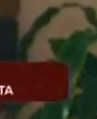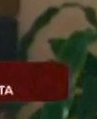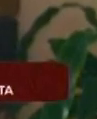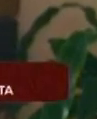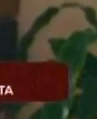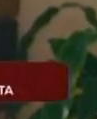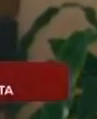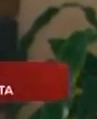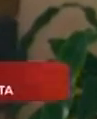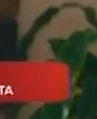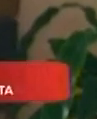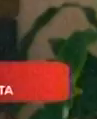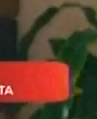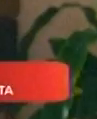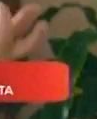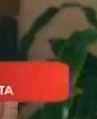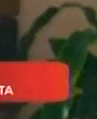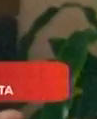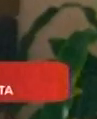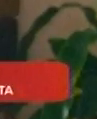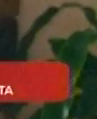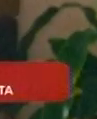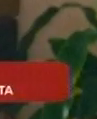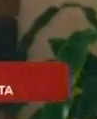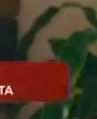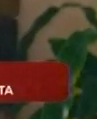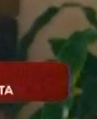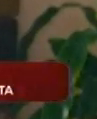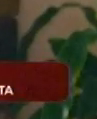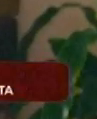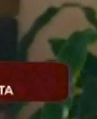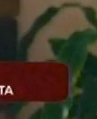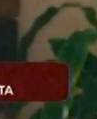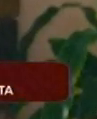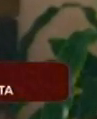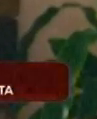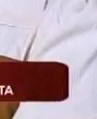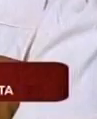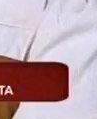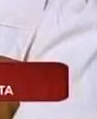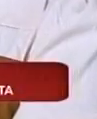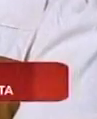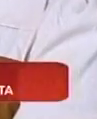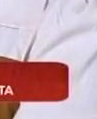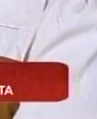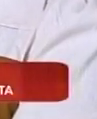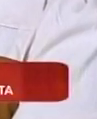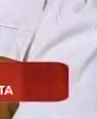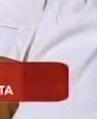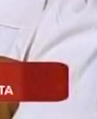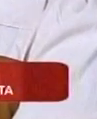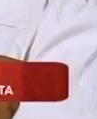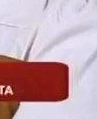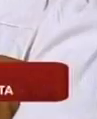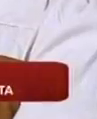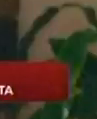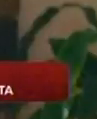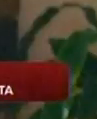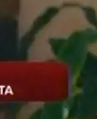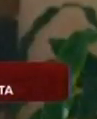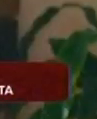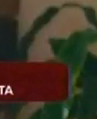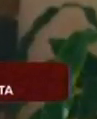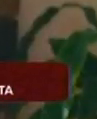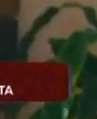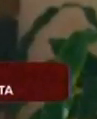de la revolución, y te lo digo basándome incluso en conocimientos del propio Fidel, cuando él expresa su famosa frase,